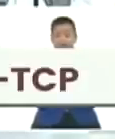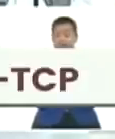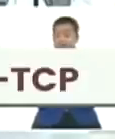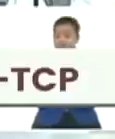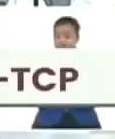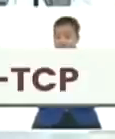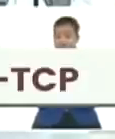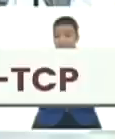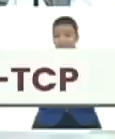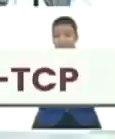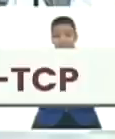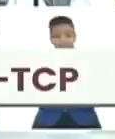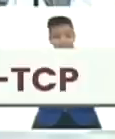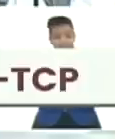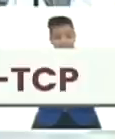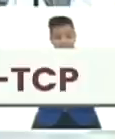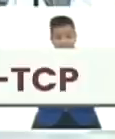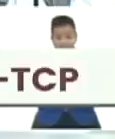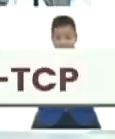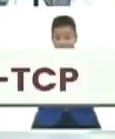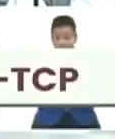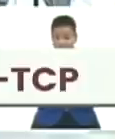queridos hermanos,